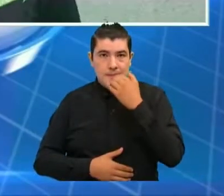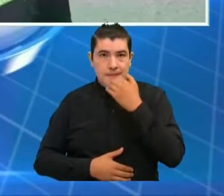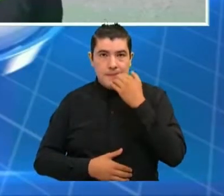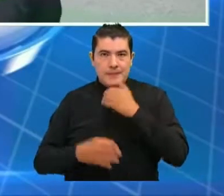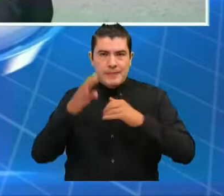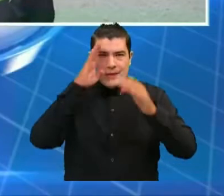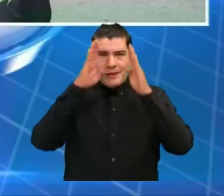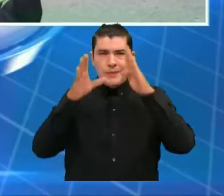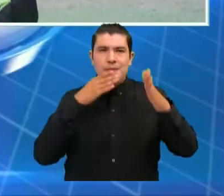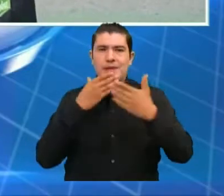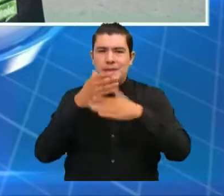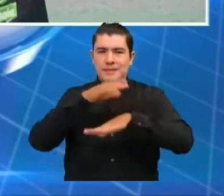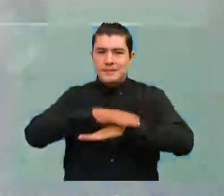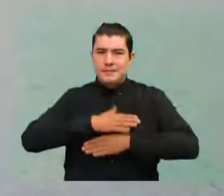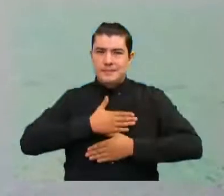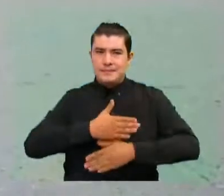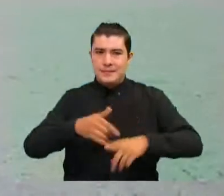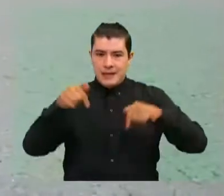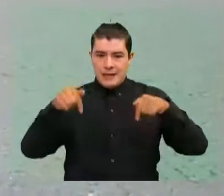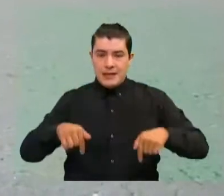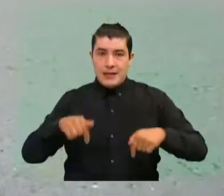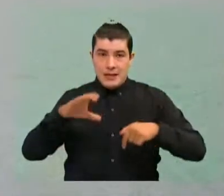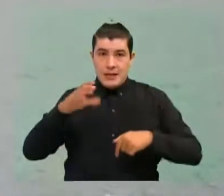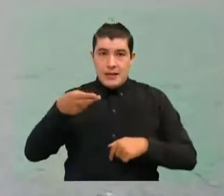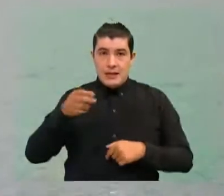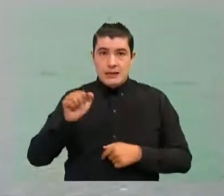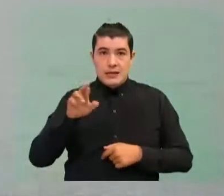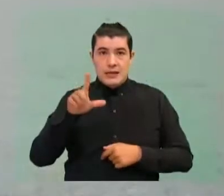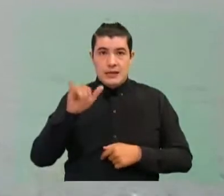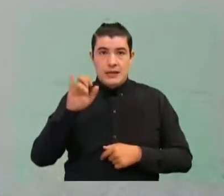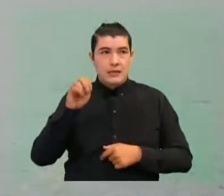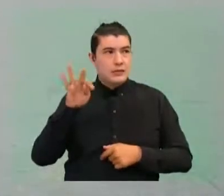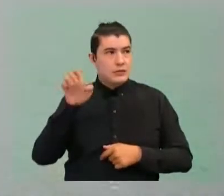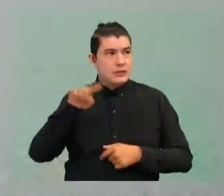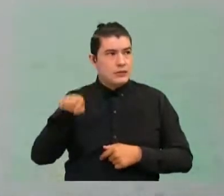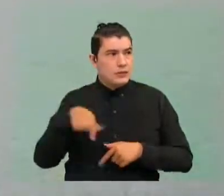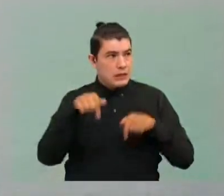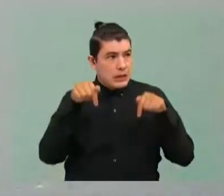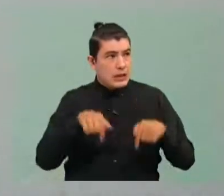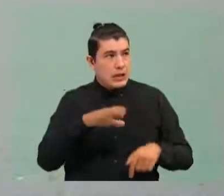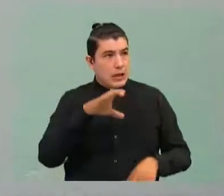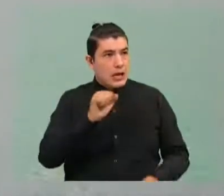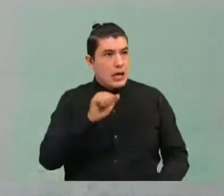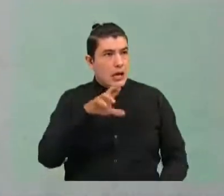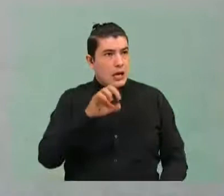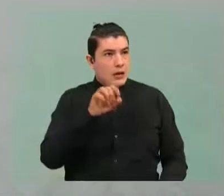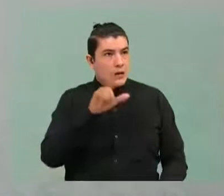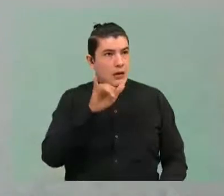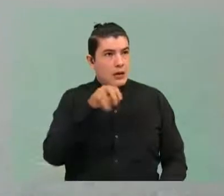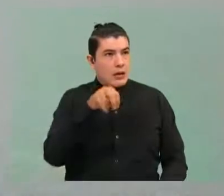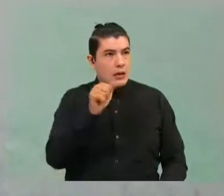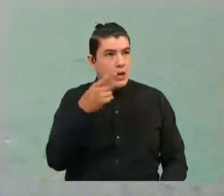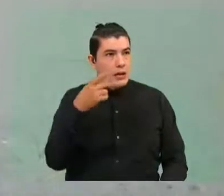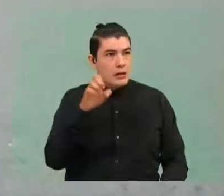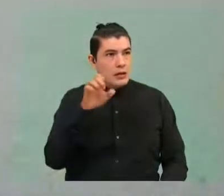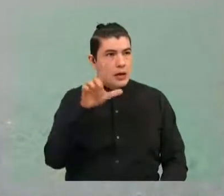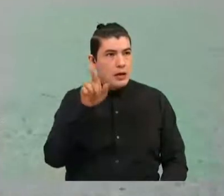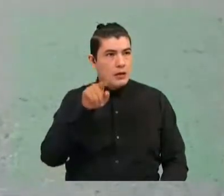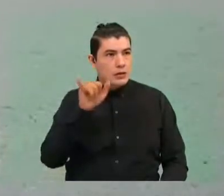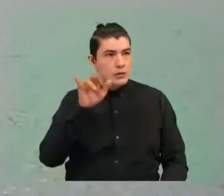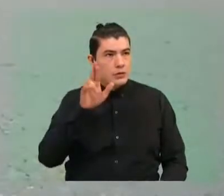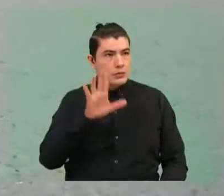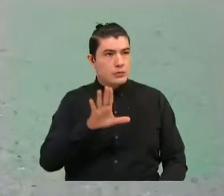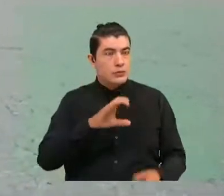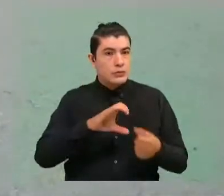¿Qué tal? Cordial saludo desde Charleston, en Carolina del Sur, la segunda ciudad más importante de la